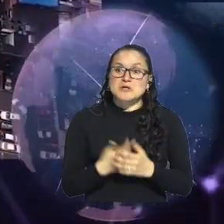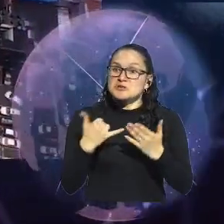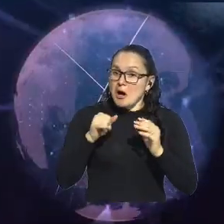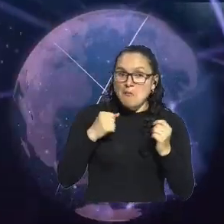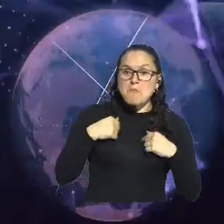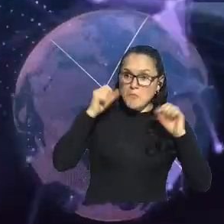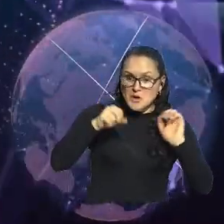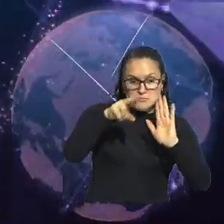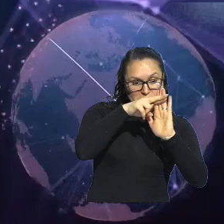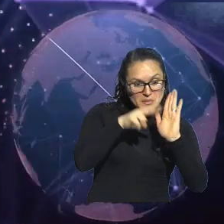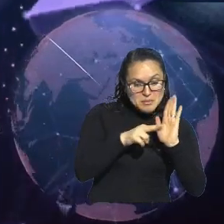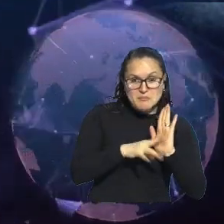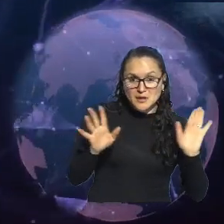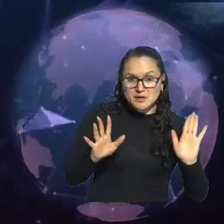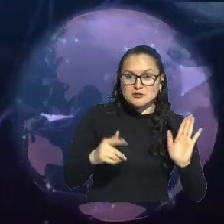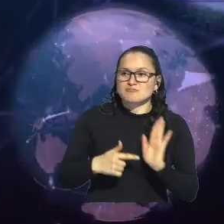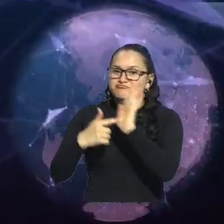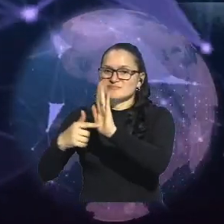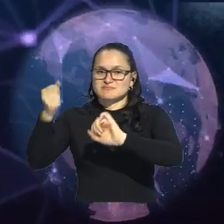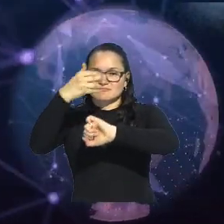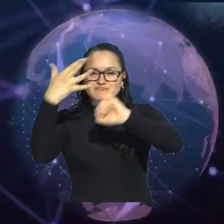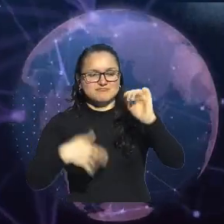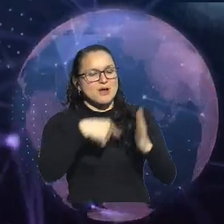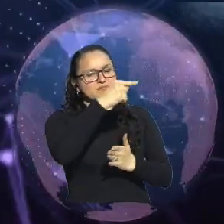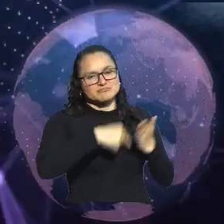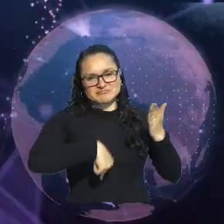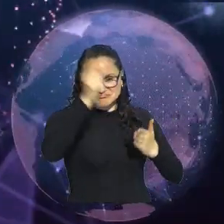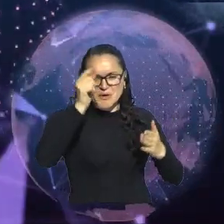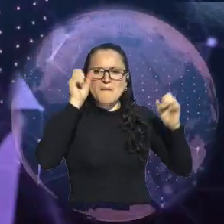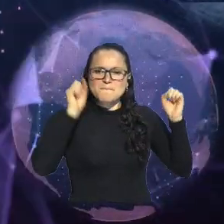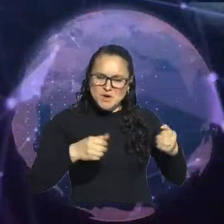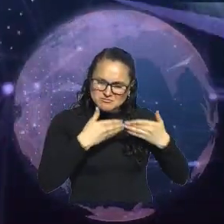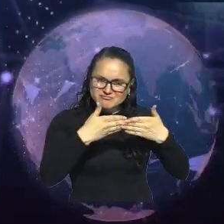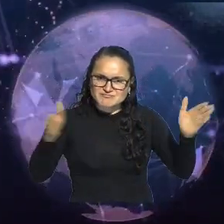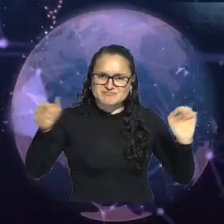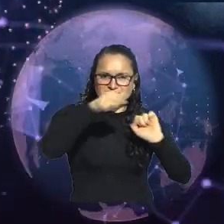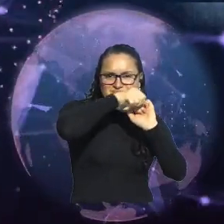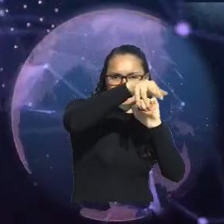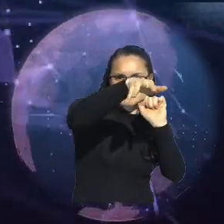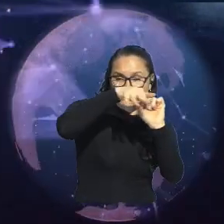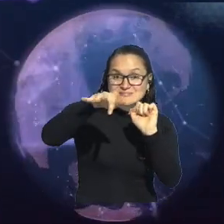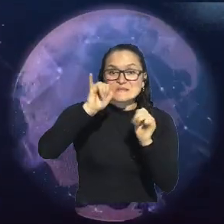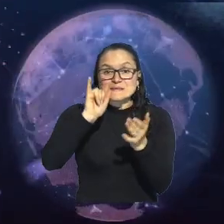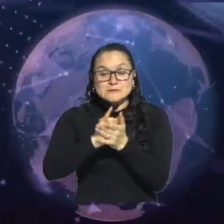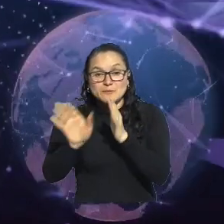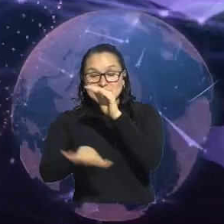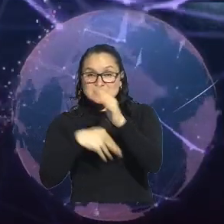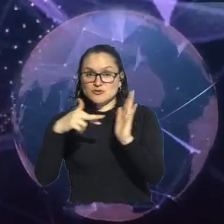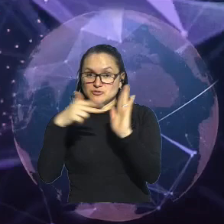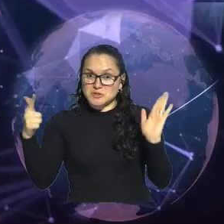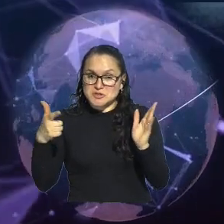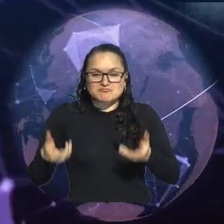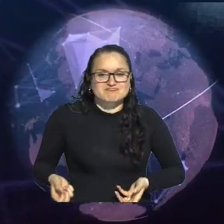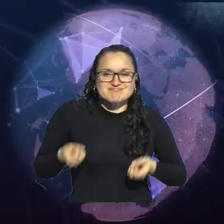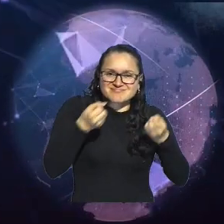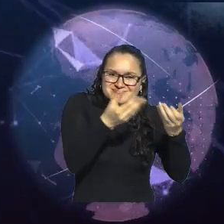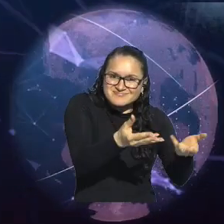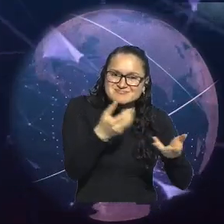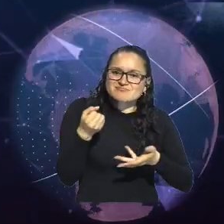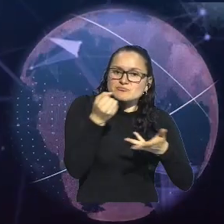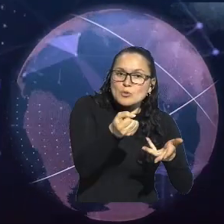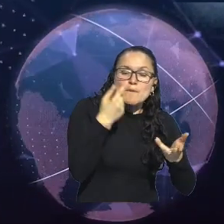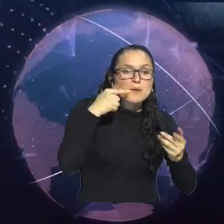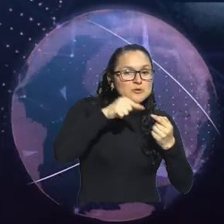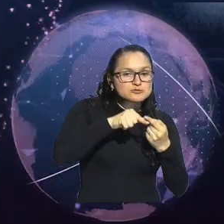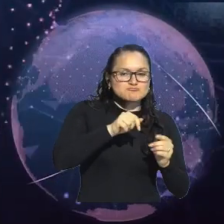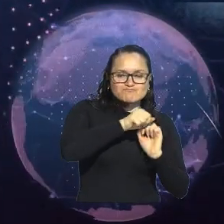municipios libres de barreras para poder ser priorizados por el ministerio tics para acceder al beneficio de nueva cobertura para